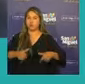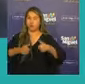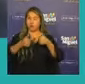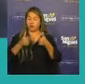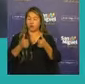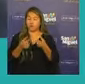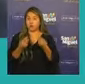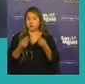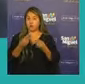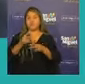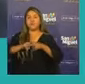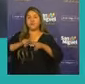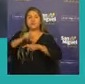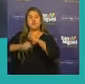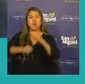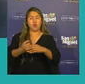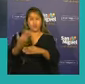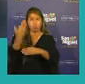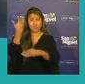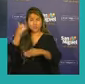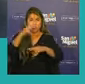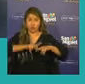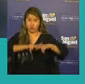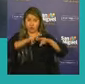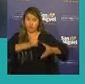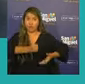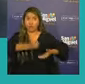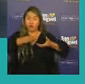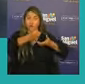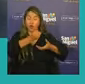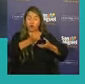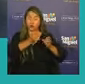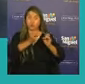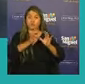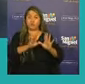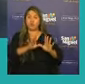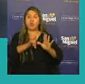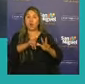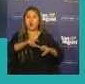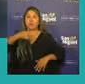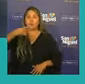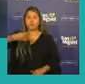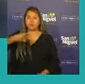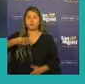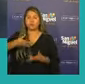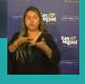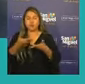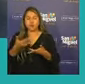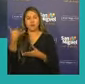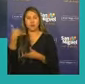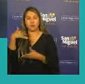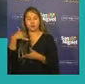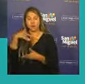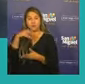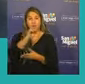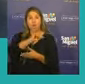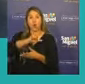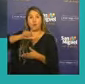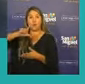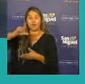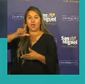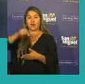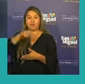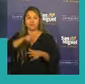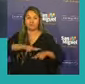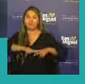año pasado y que fue con fondos exclusivamente municipales. Por eso es tan importante aumentar los ingresos municipales,